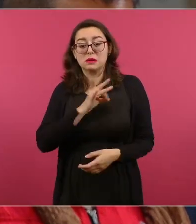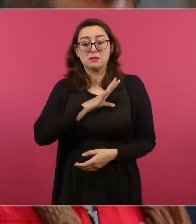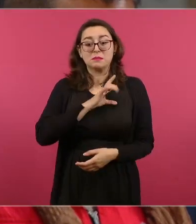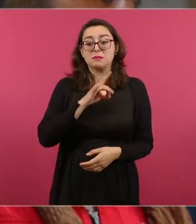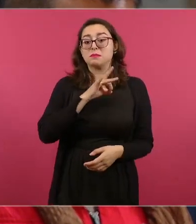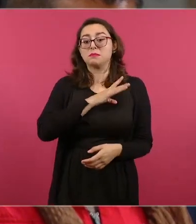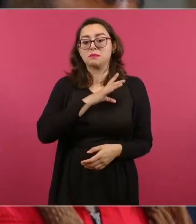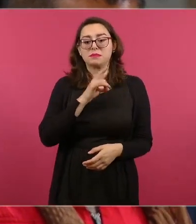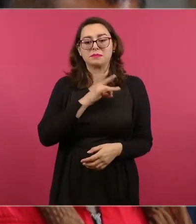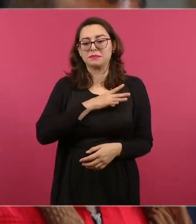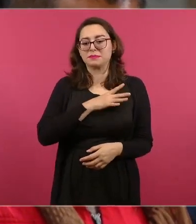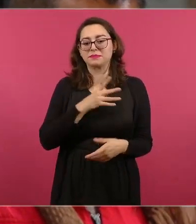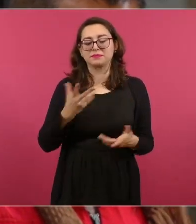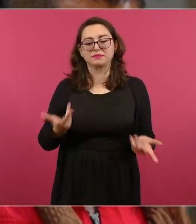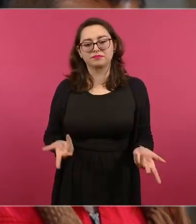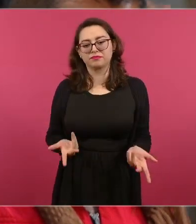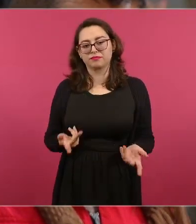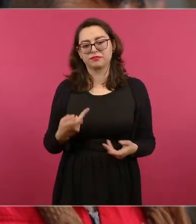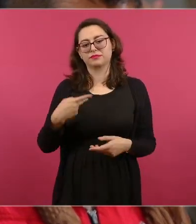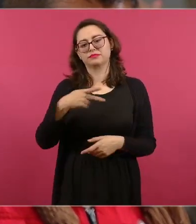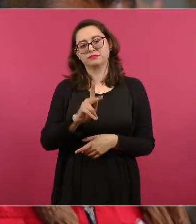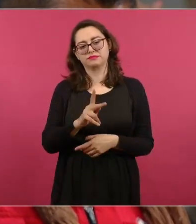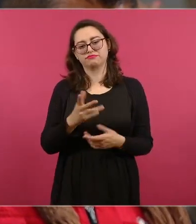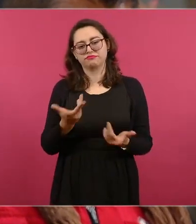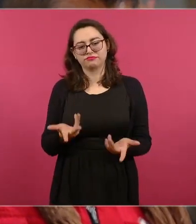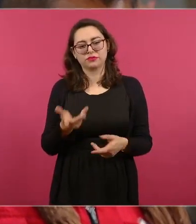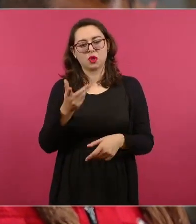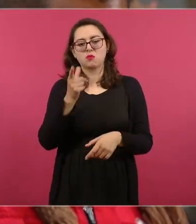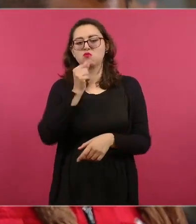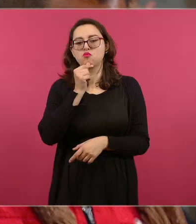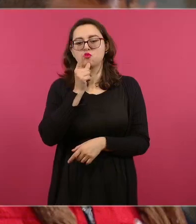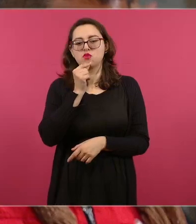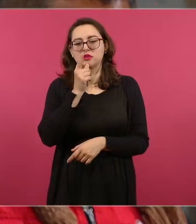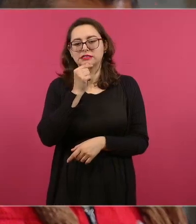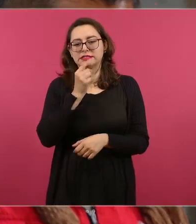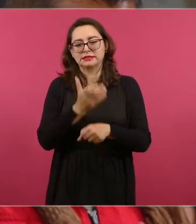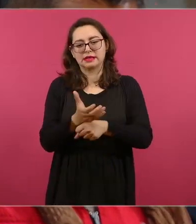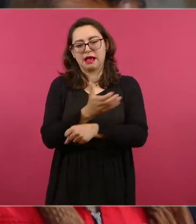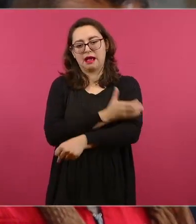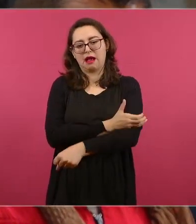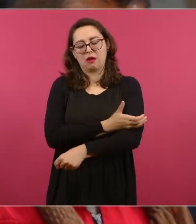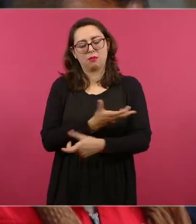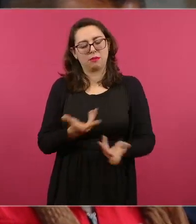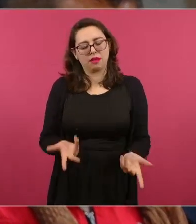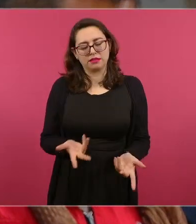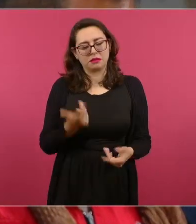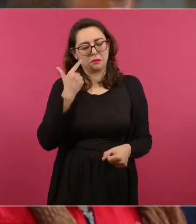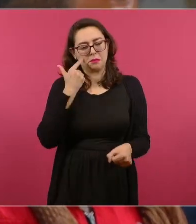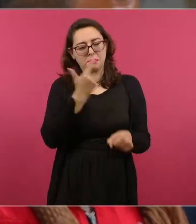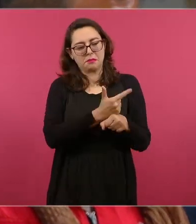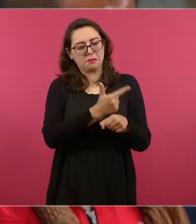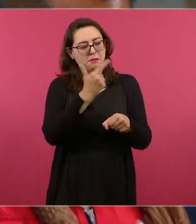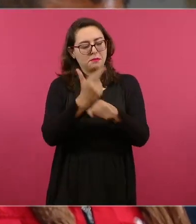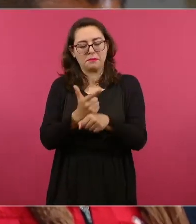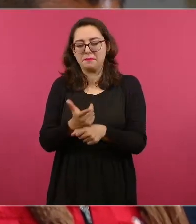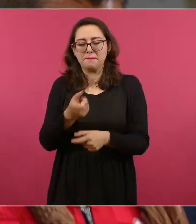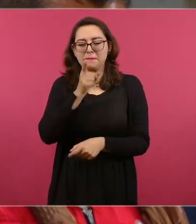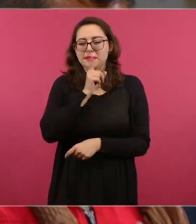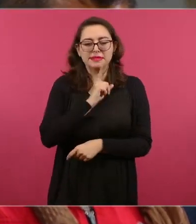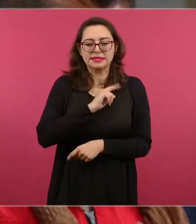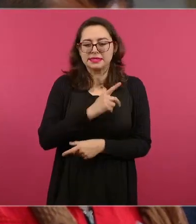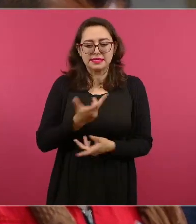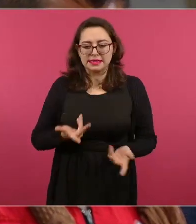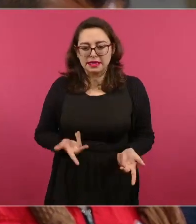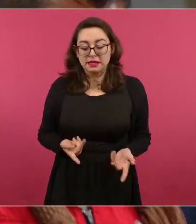en todo momento iba un vehículo oficial de la policía y otro más escoltándolos. Eso le bastó a este juez